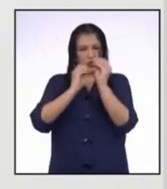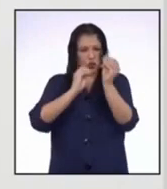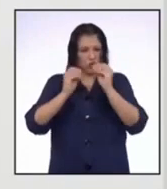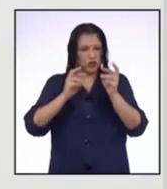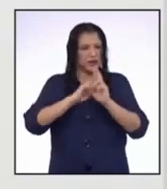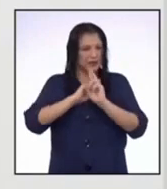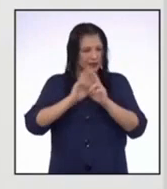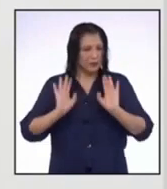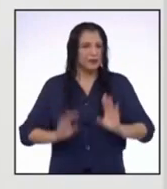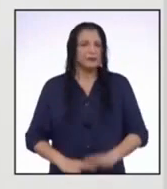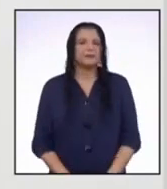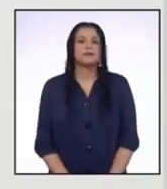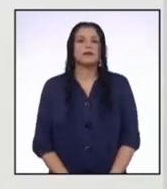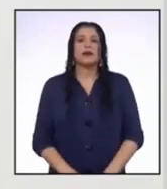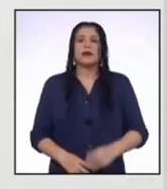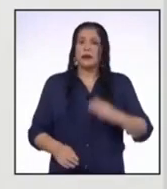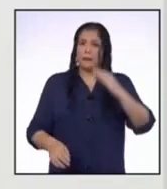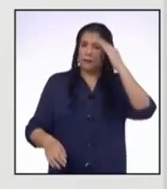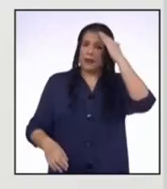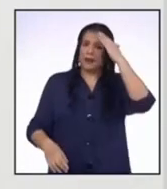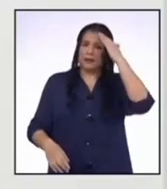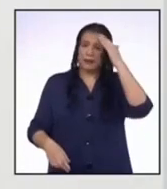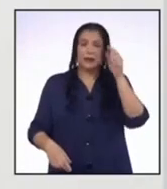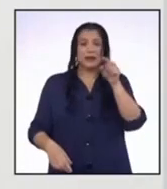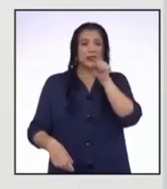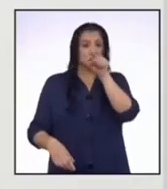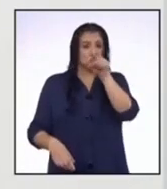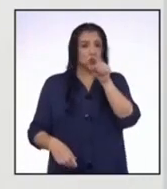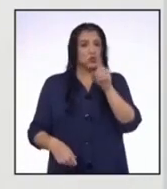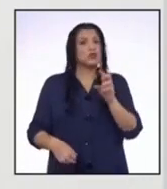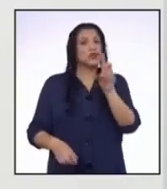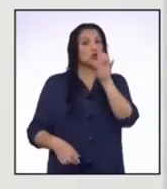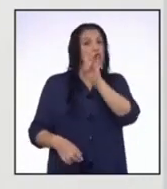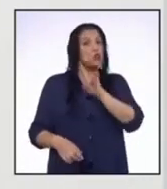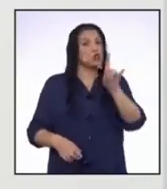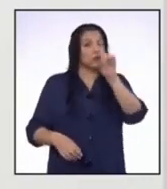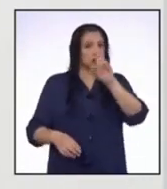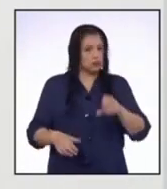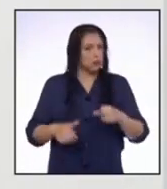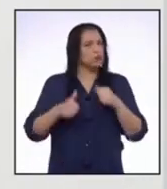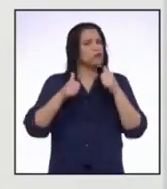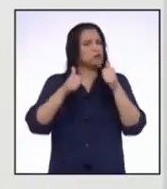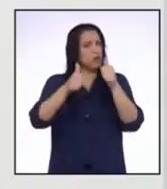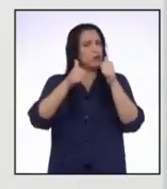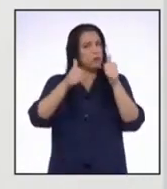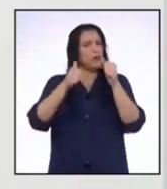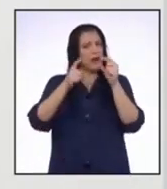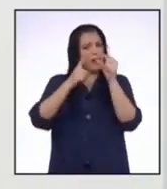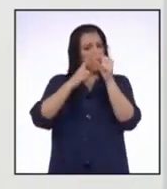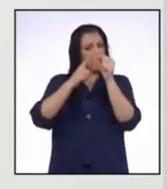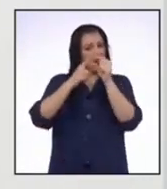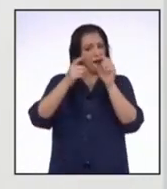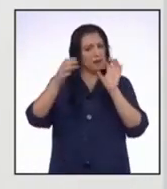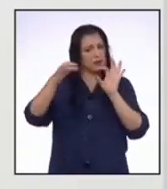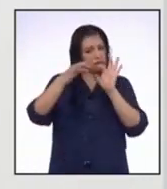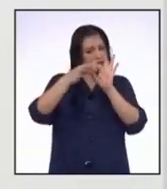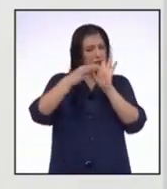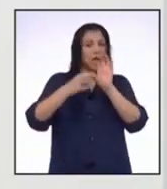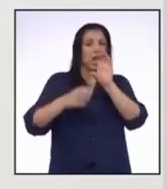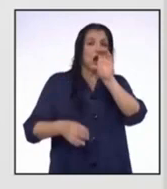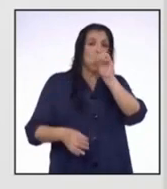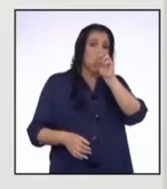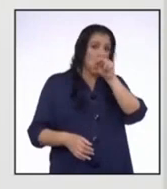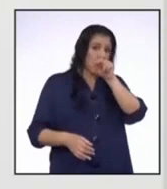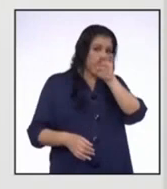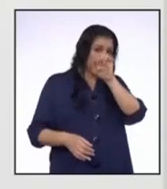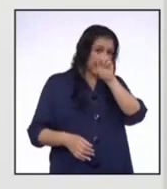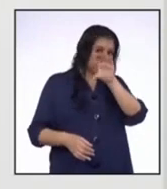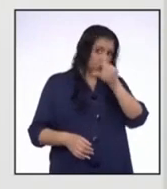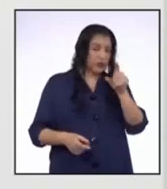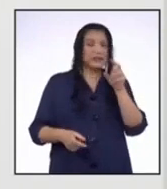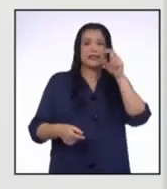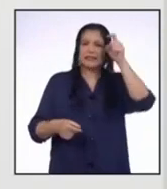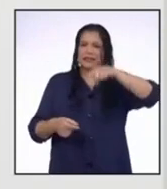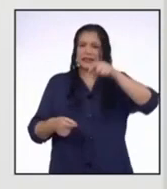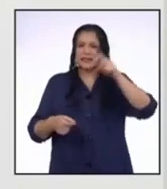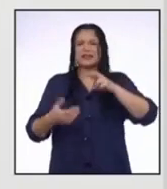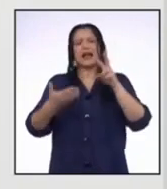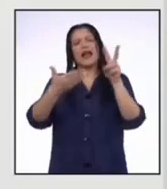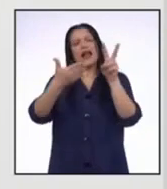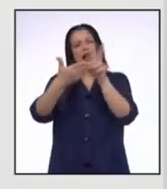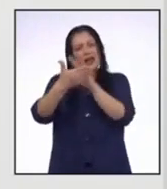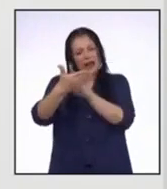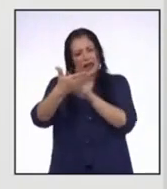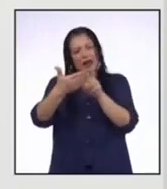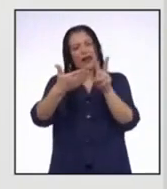absueltas. Para saber si estás utilizando correctamente los conectores, es necesario leer el texto